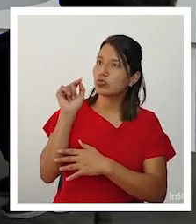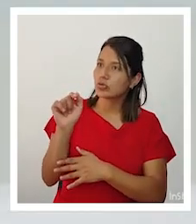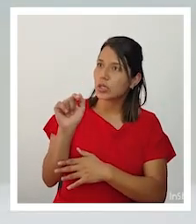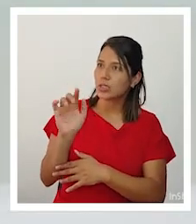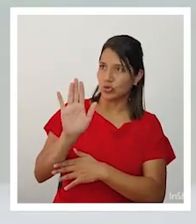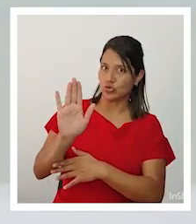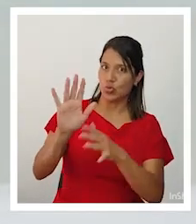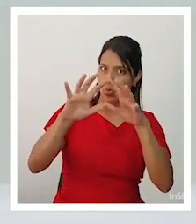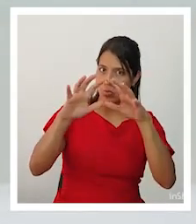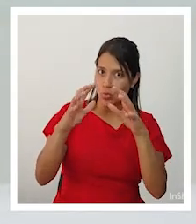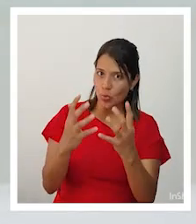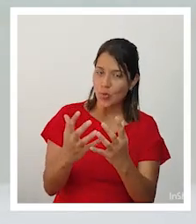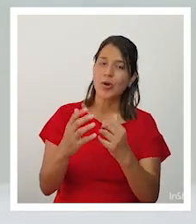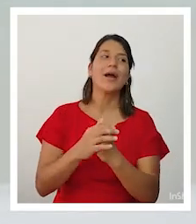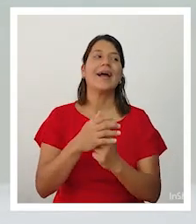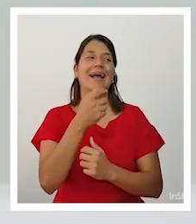burbuja.